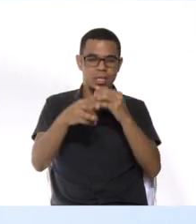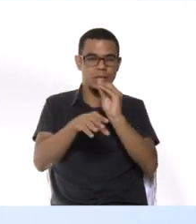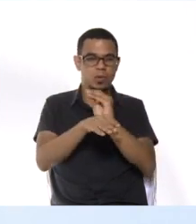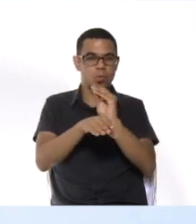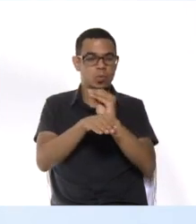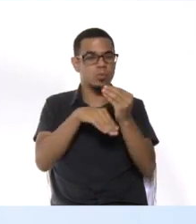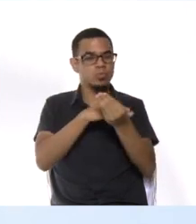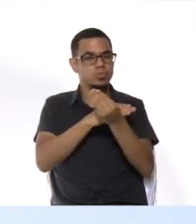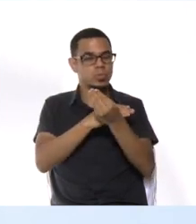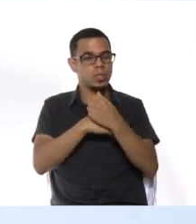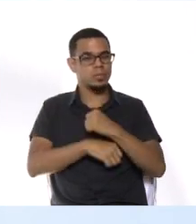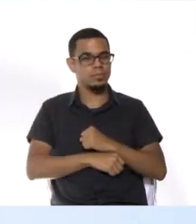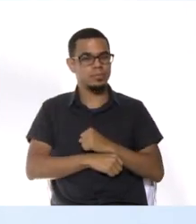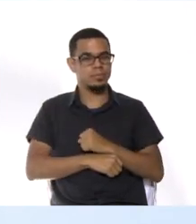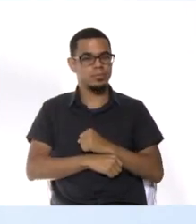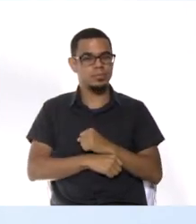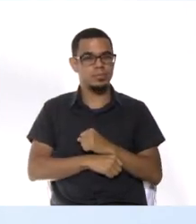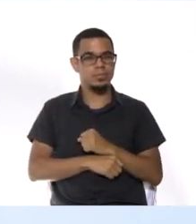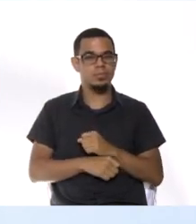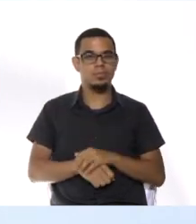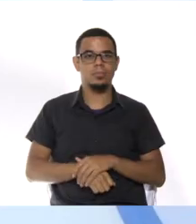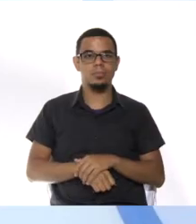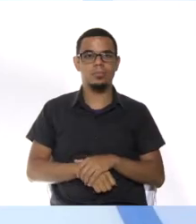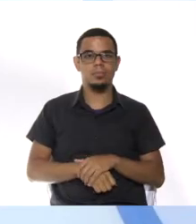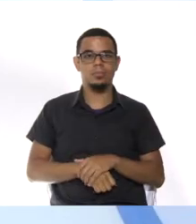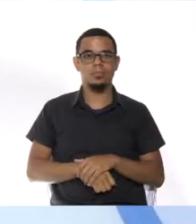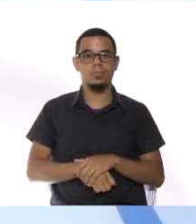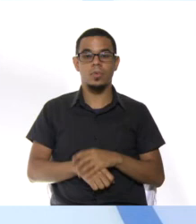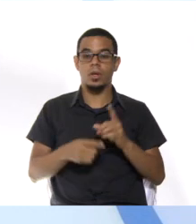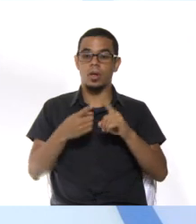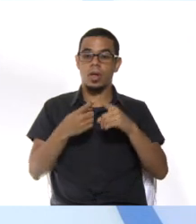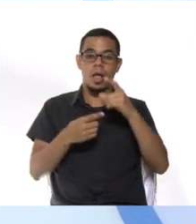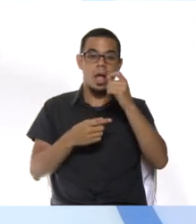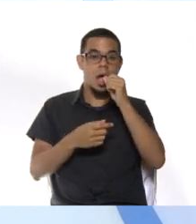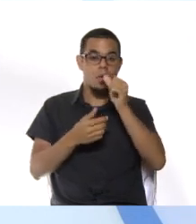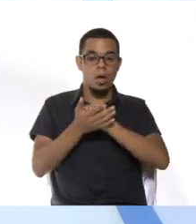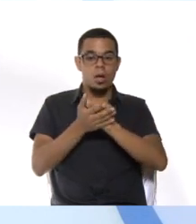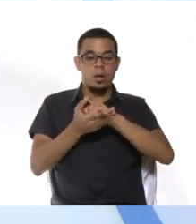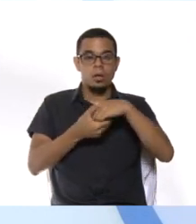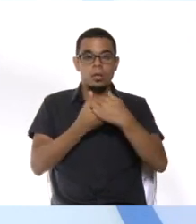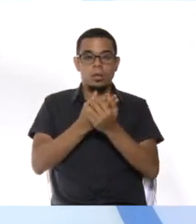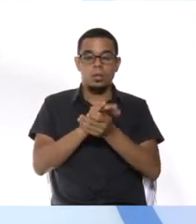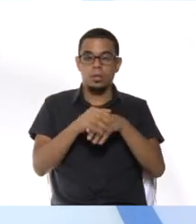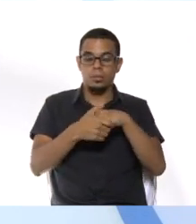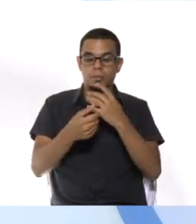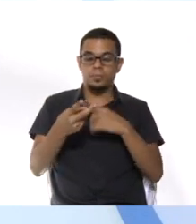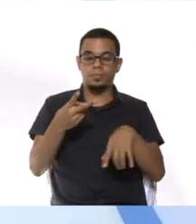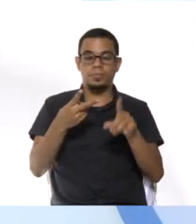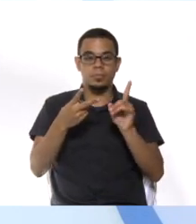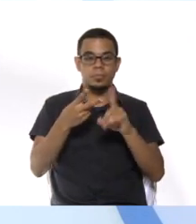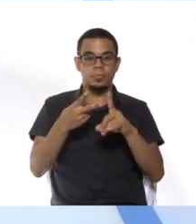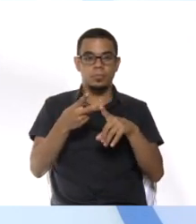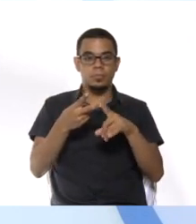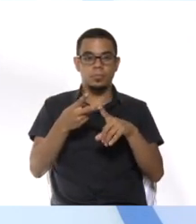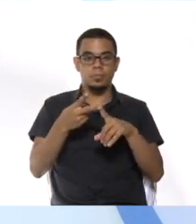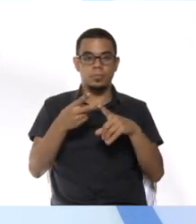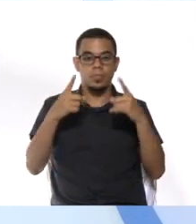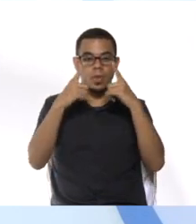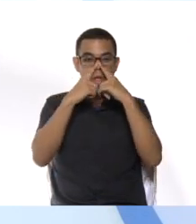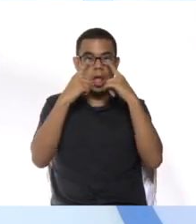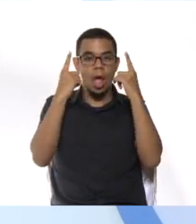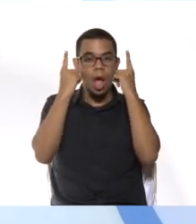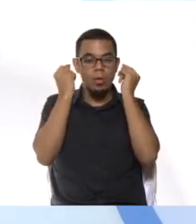de bioseguridad. Acompáñenme. El lavado frecuentemente de nuestras manos con agua y jabón, el